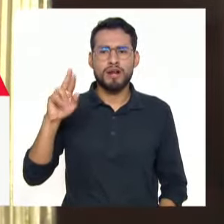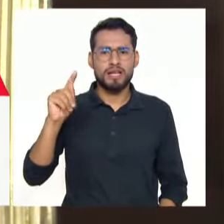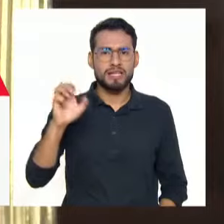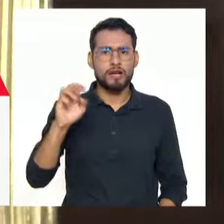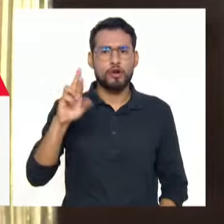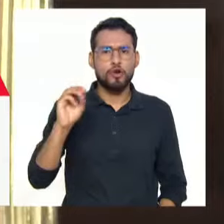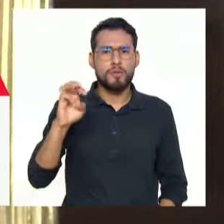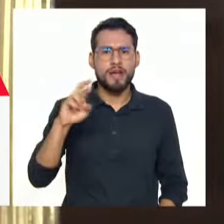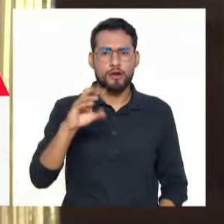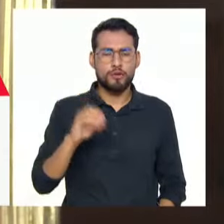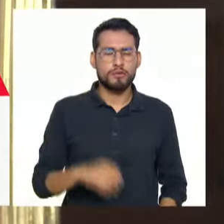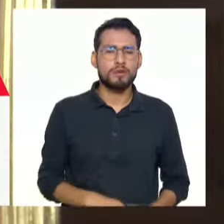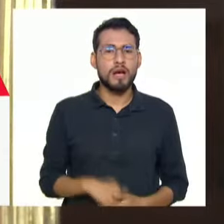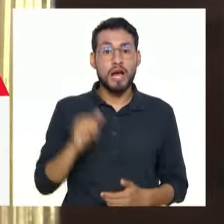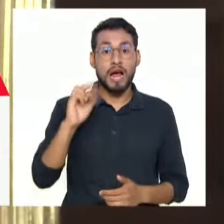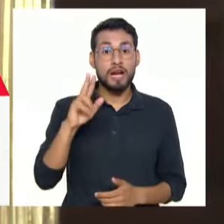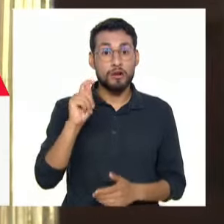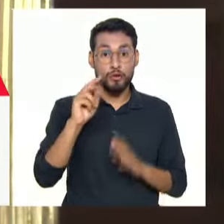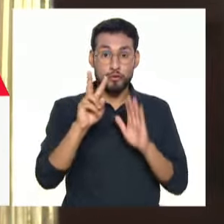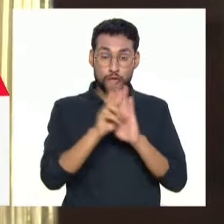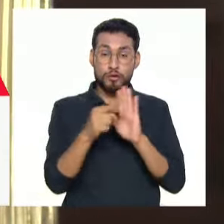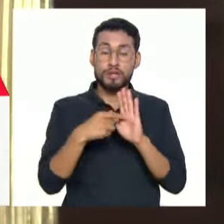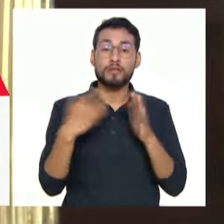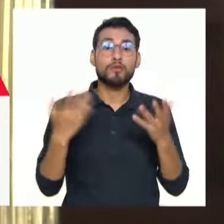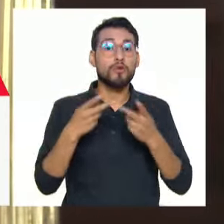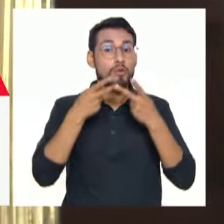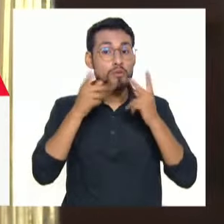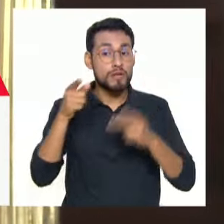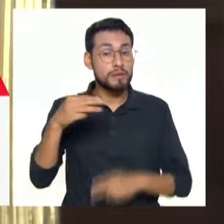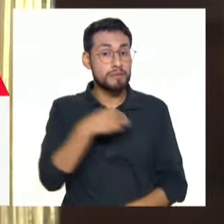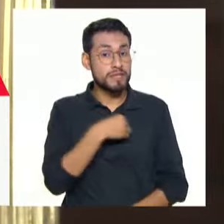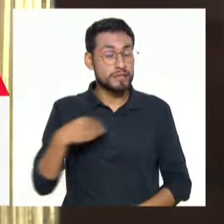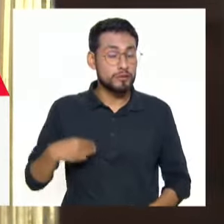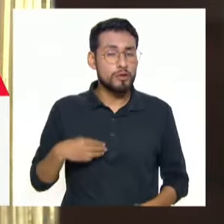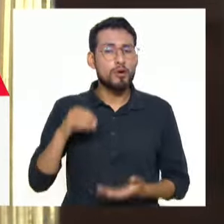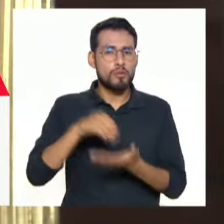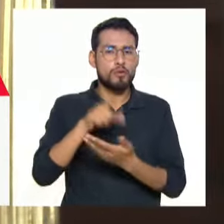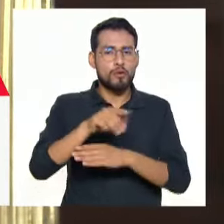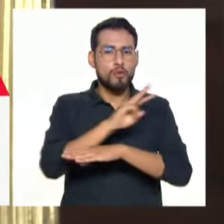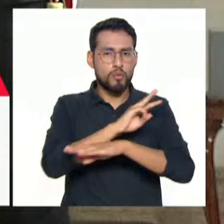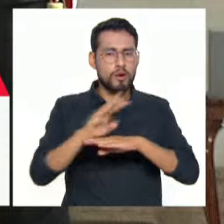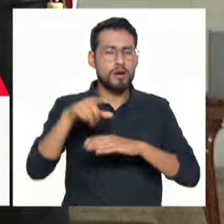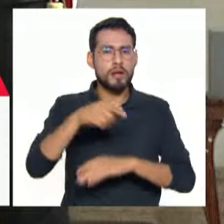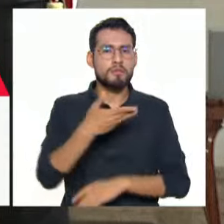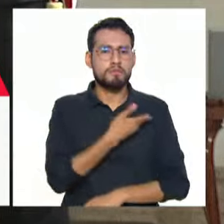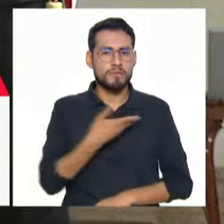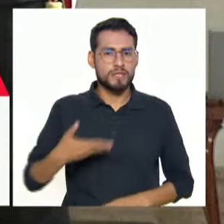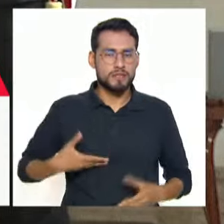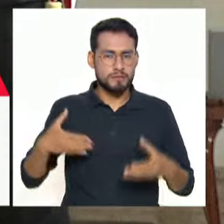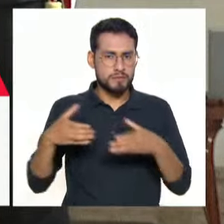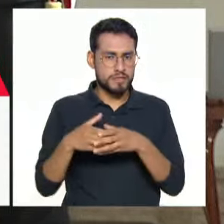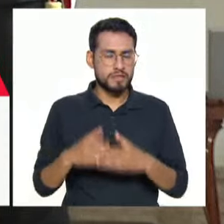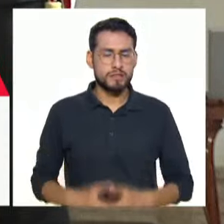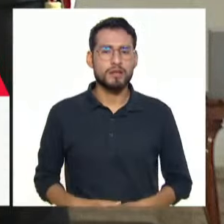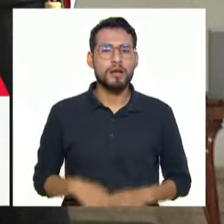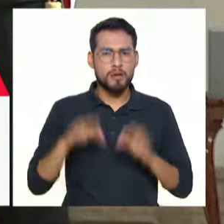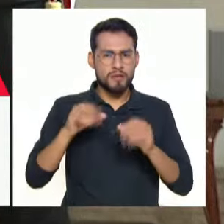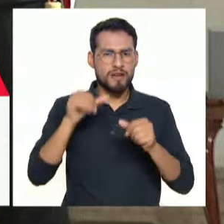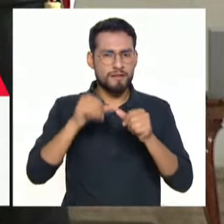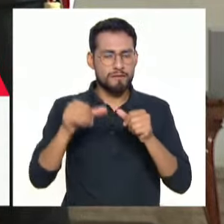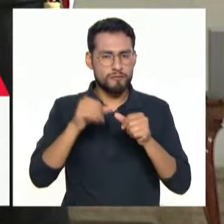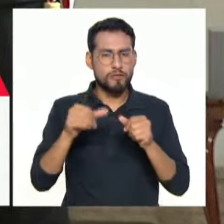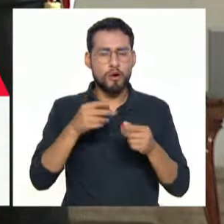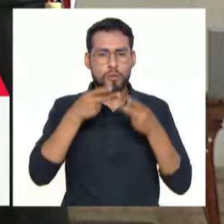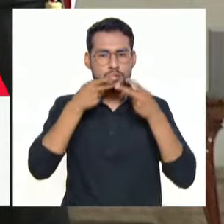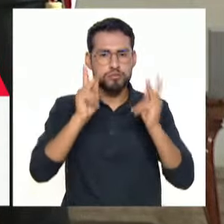Romero. Artículo 2. La declaración jurada del ministro nombrado es publicada en la página web de la Presidencia del Consejo de Ministros en la misma fecha